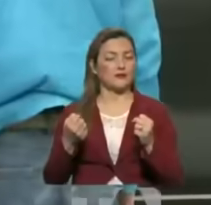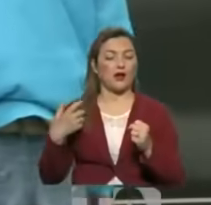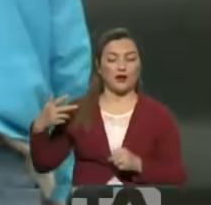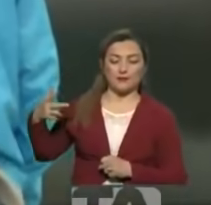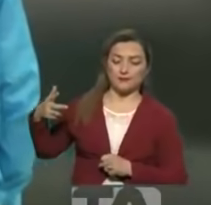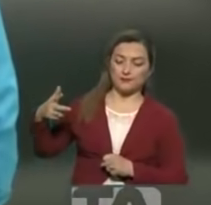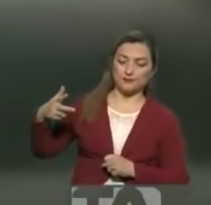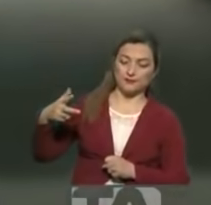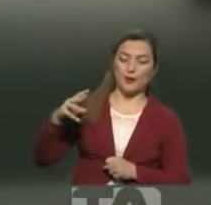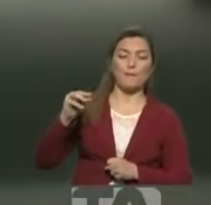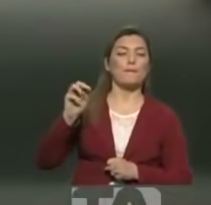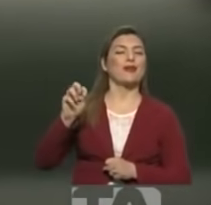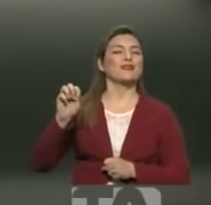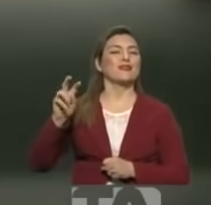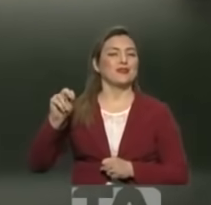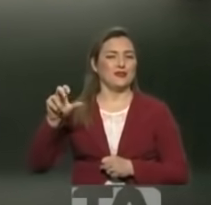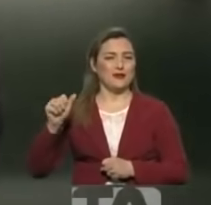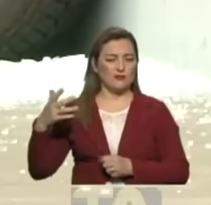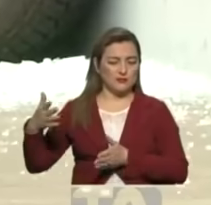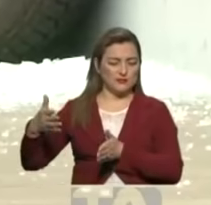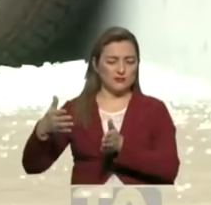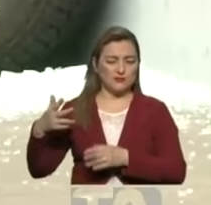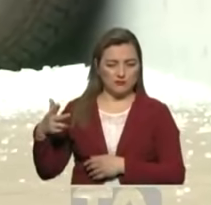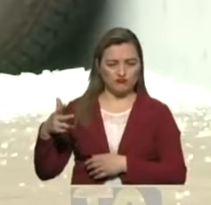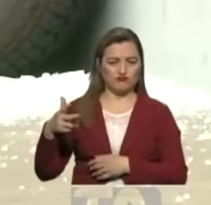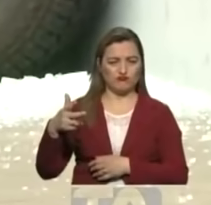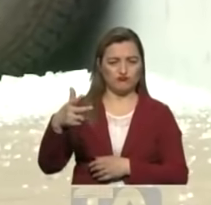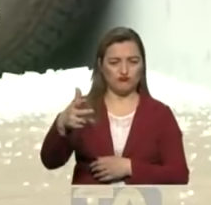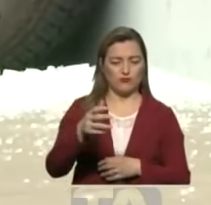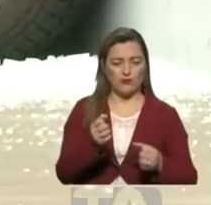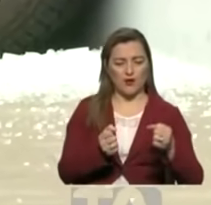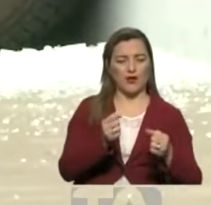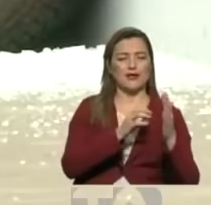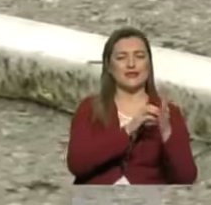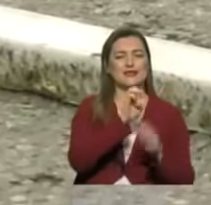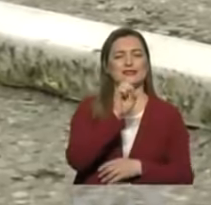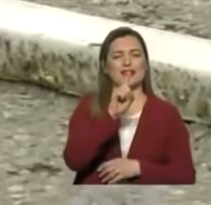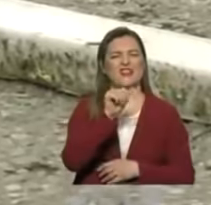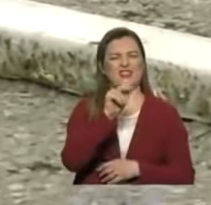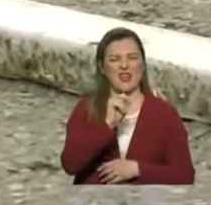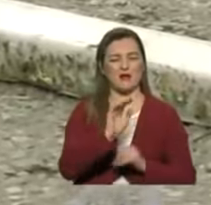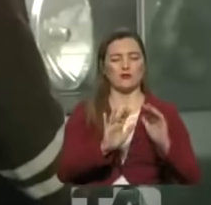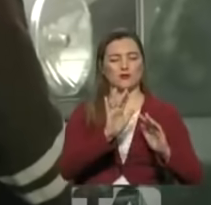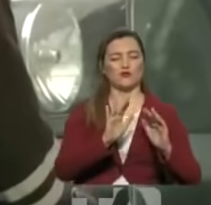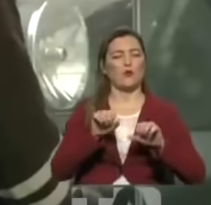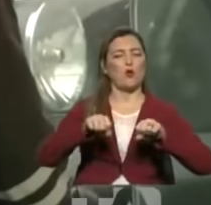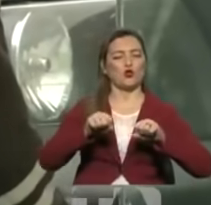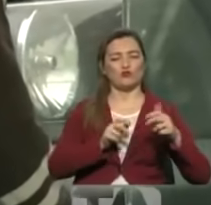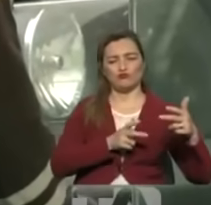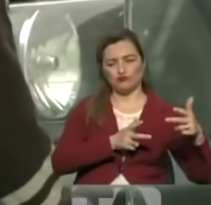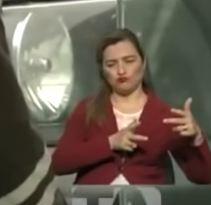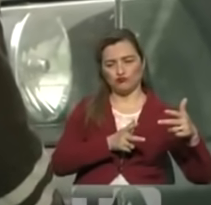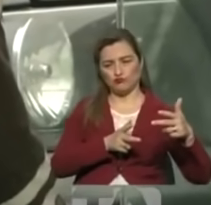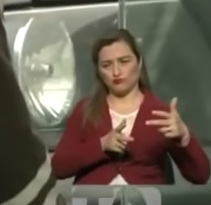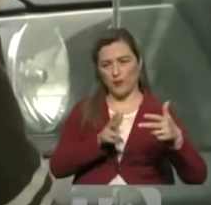por la calle Ernesto Mena Camayo, donde recibió los impactos, aparentemente desde un vehículo tipo sedán y una motocicleta. Tras ello, la